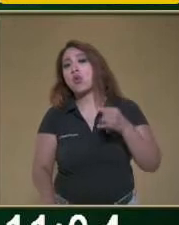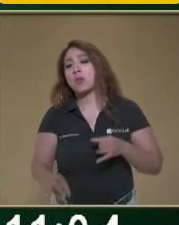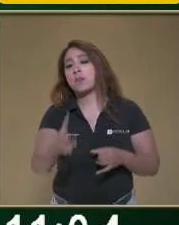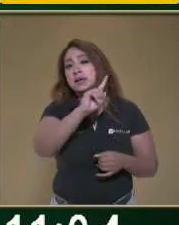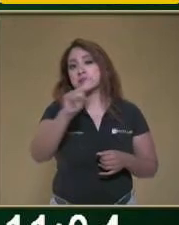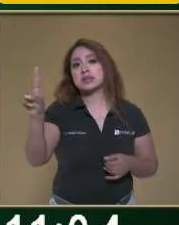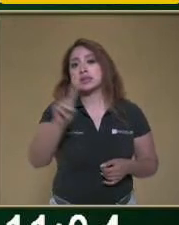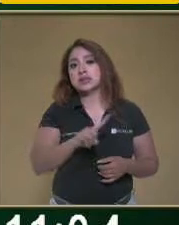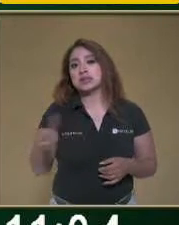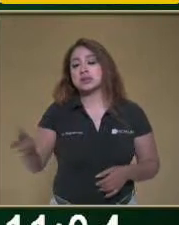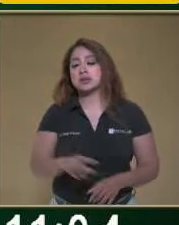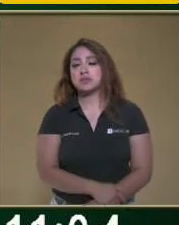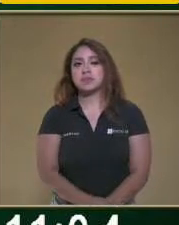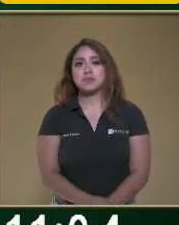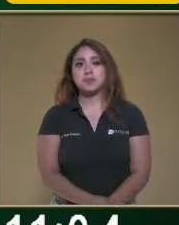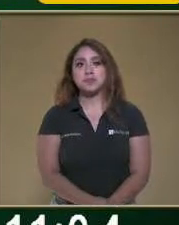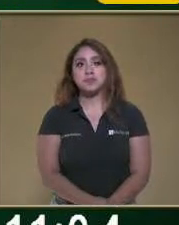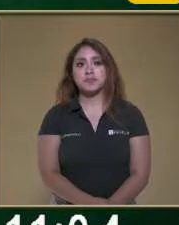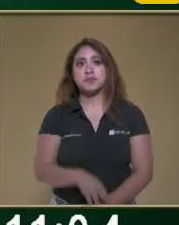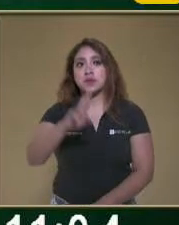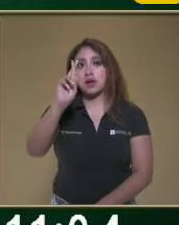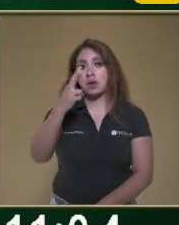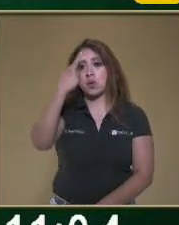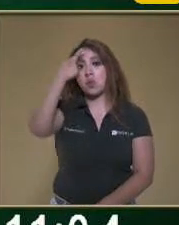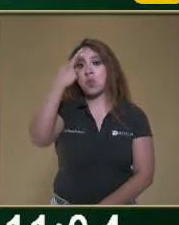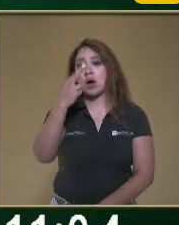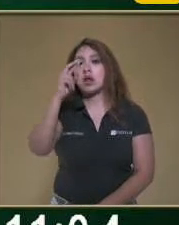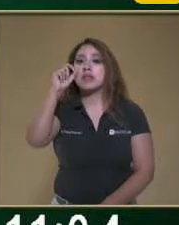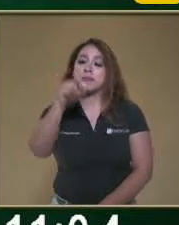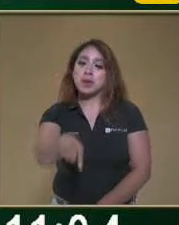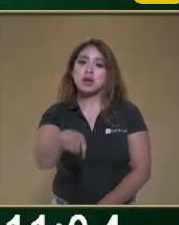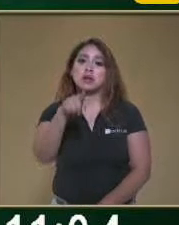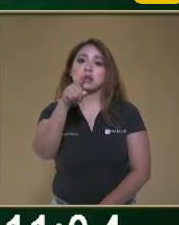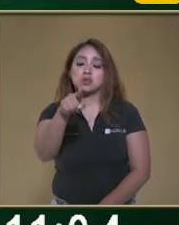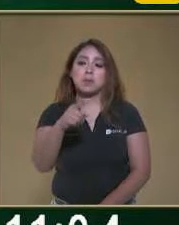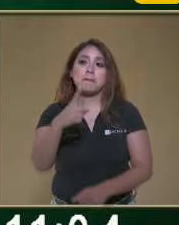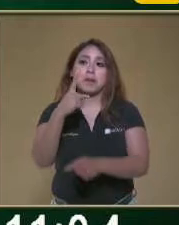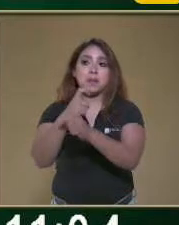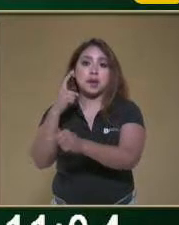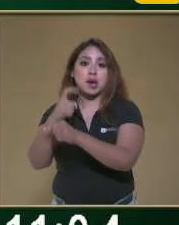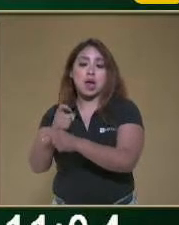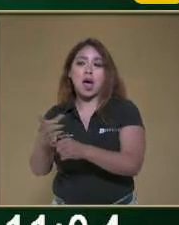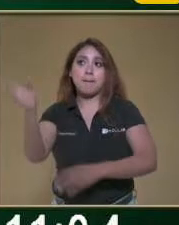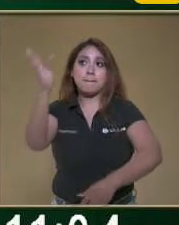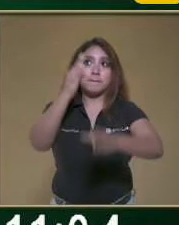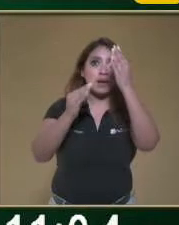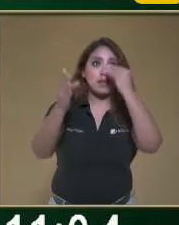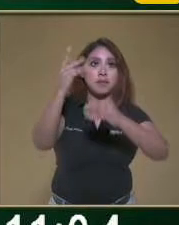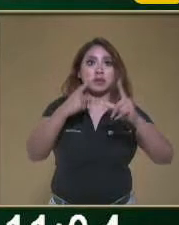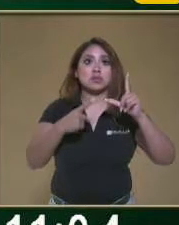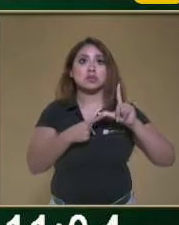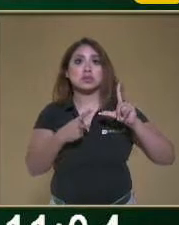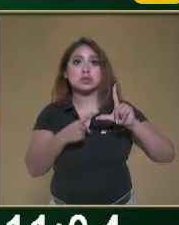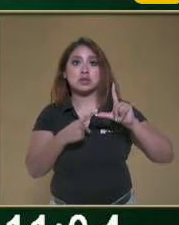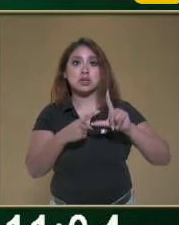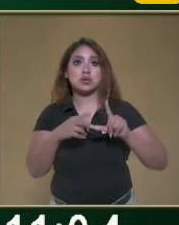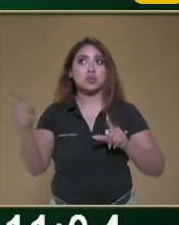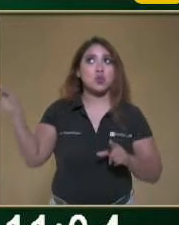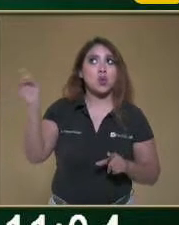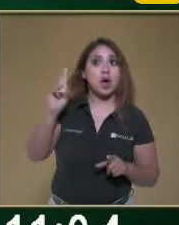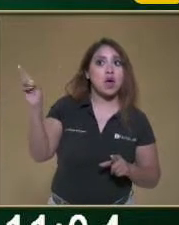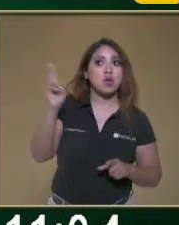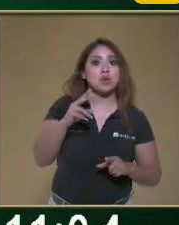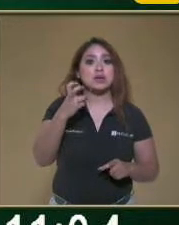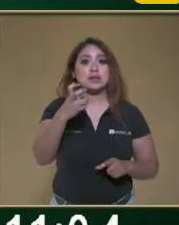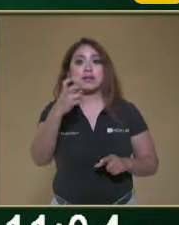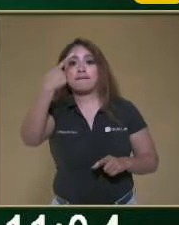Z, ¿verdad? Entonces, recuerda también que cuando estamos en primer grado aprendemos las letras por su sonido, ¿sí? Para que sea más